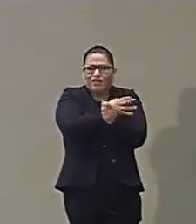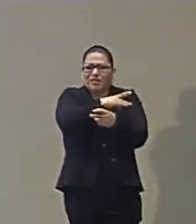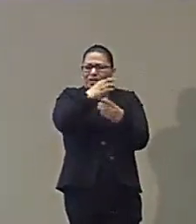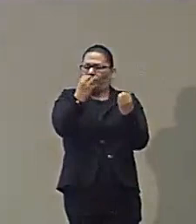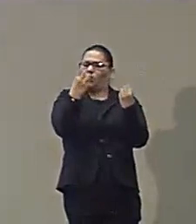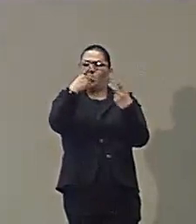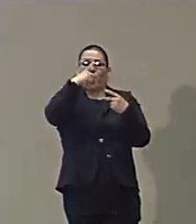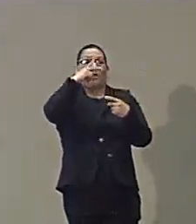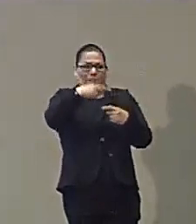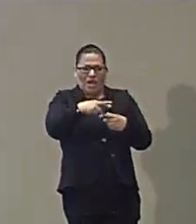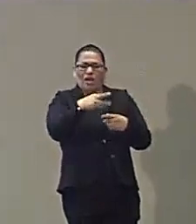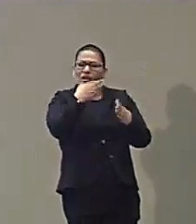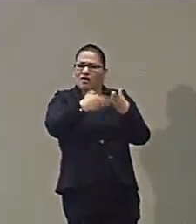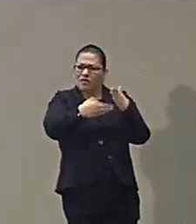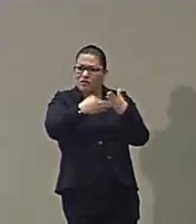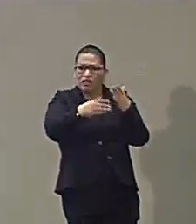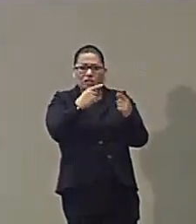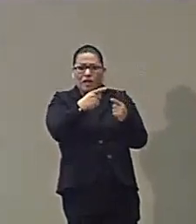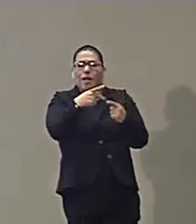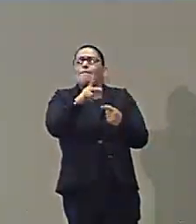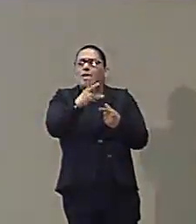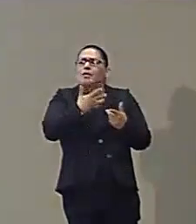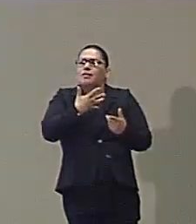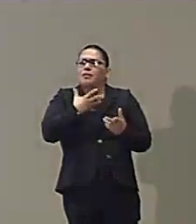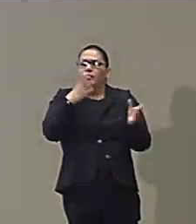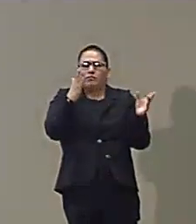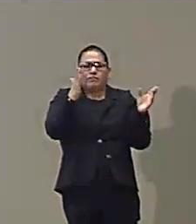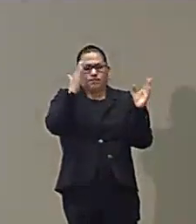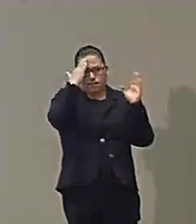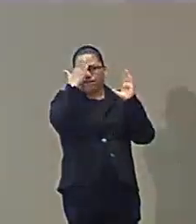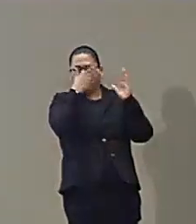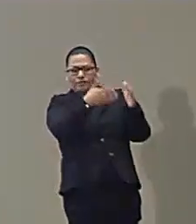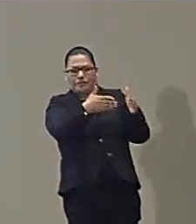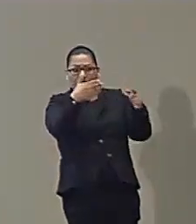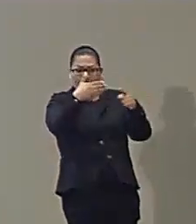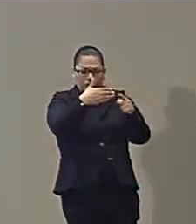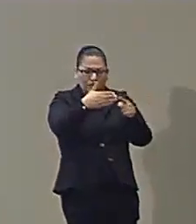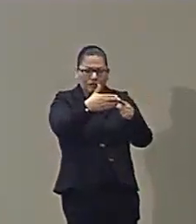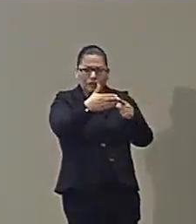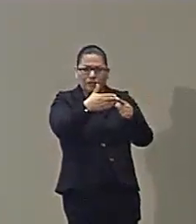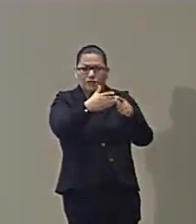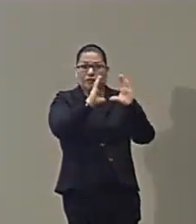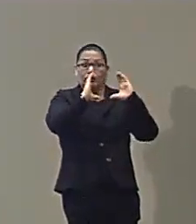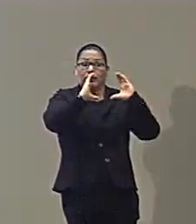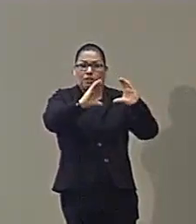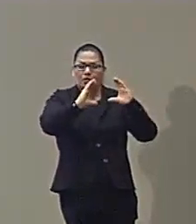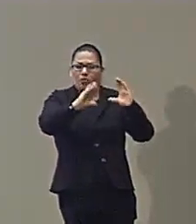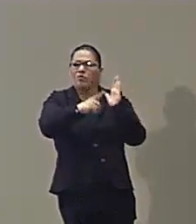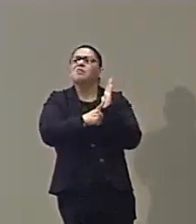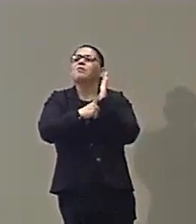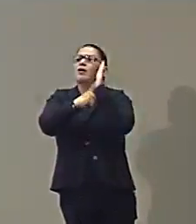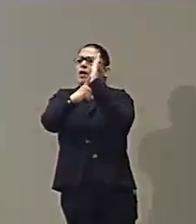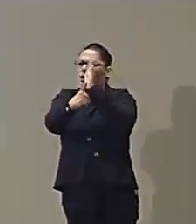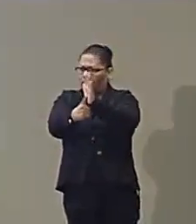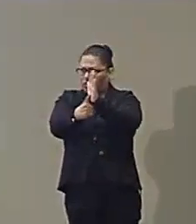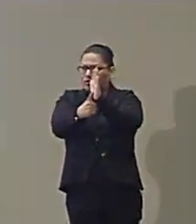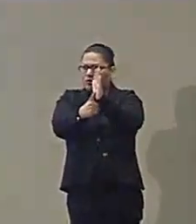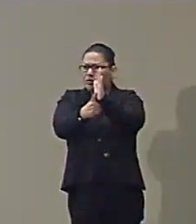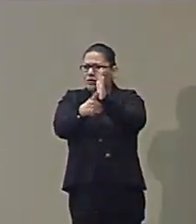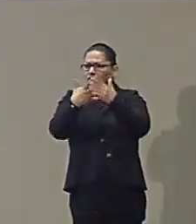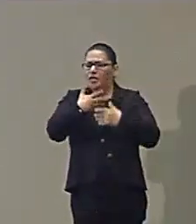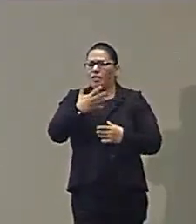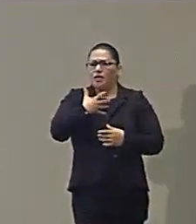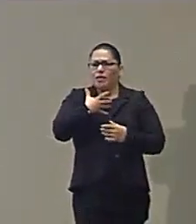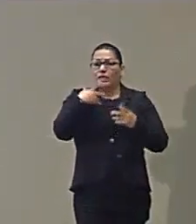no escapa muchos de estos efectos pero tenemos que redoblar el esfuerzo y tenemos que demostrar que este posicionamiento que